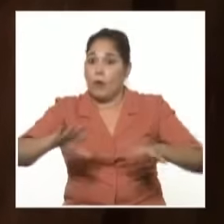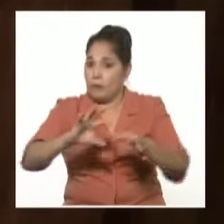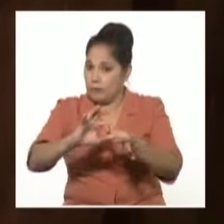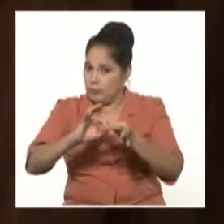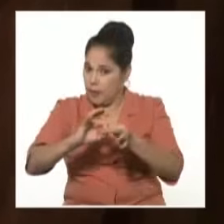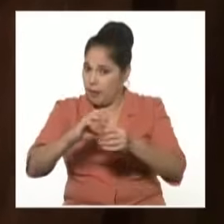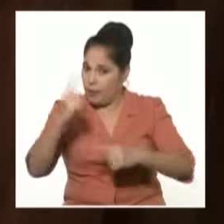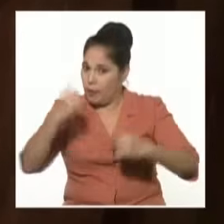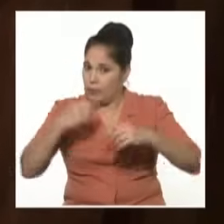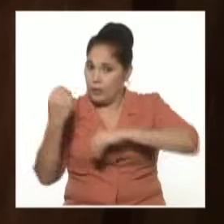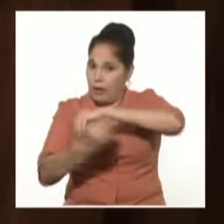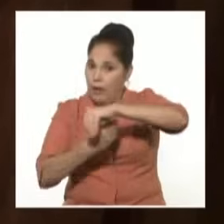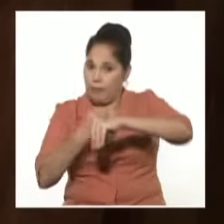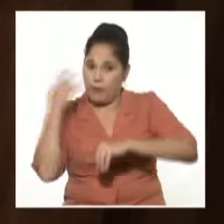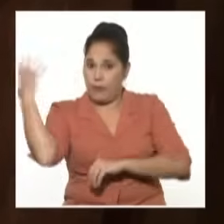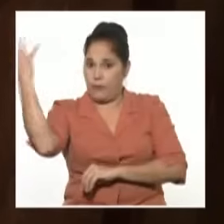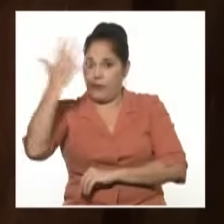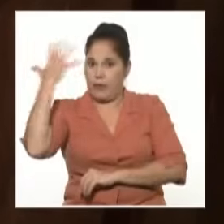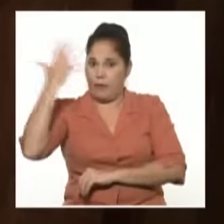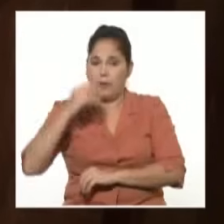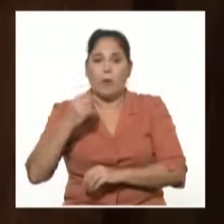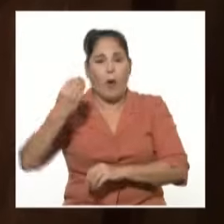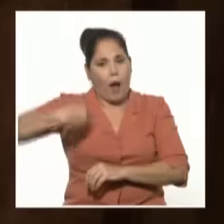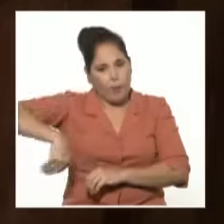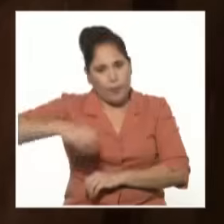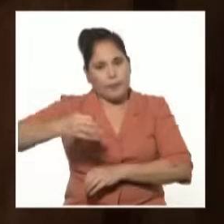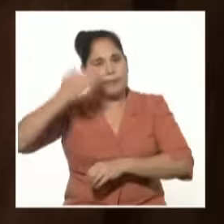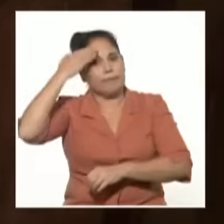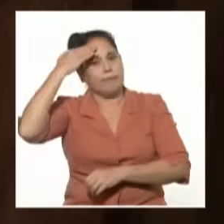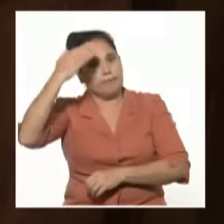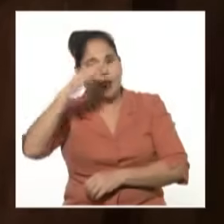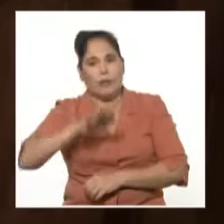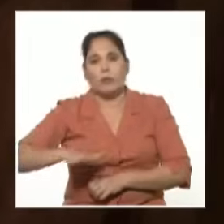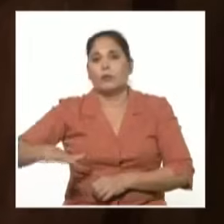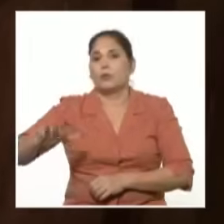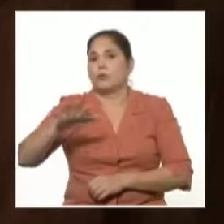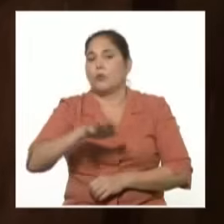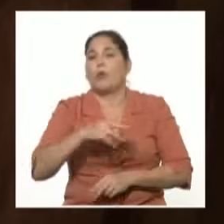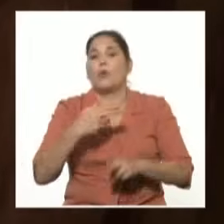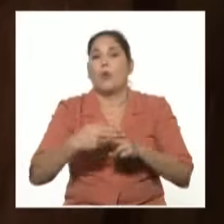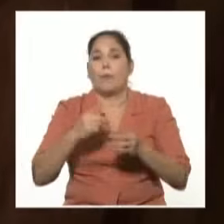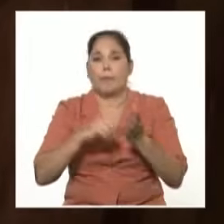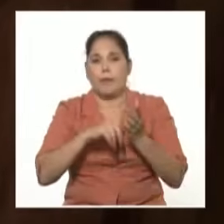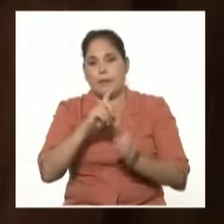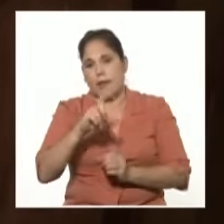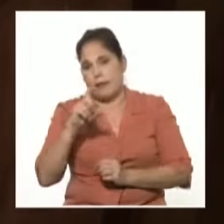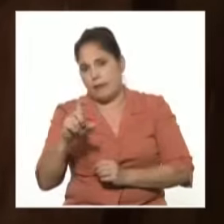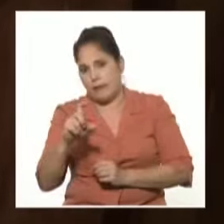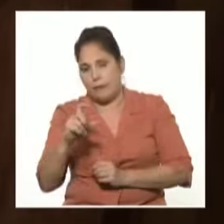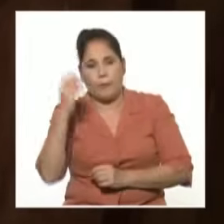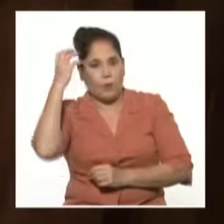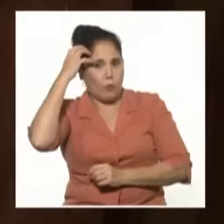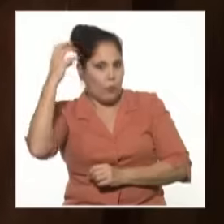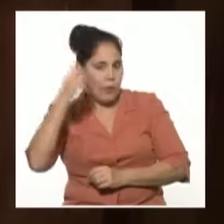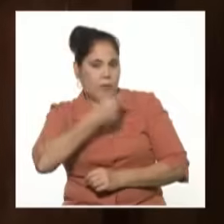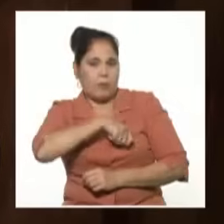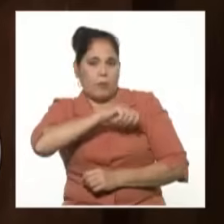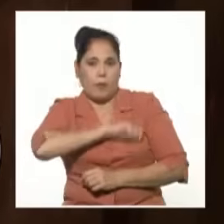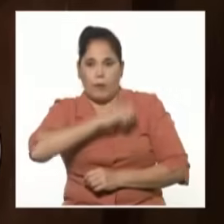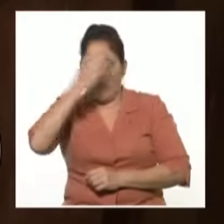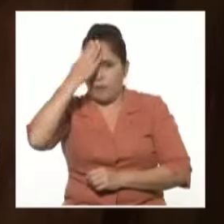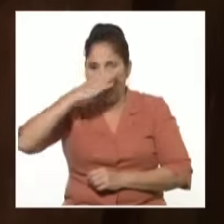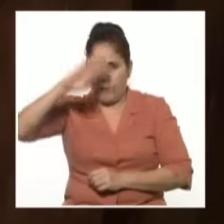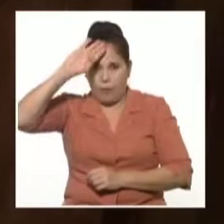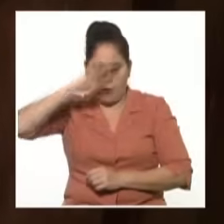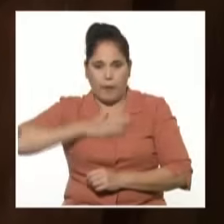el cambio climático. Aprovecho para agradecer, en nombre del partido, el gobierno y el pueblo cubano,